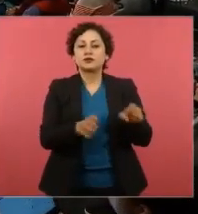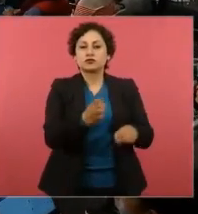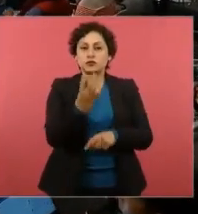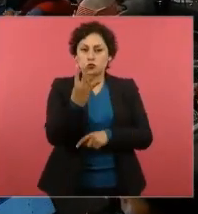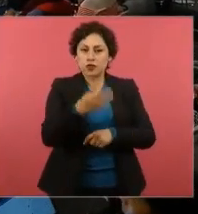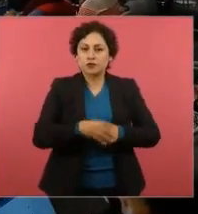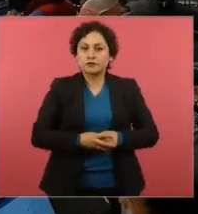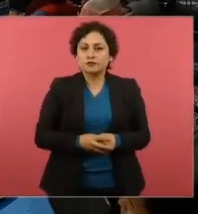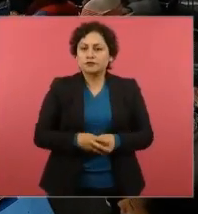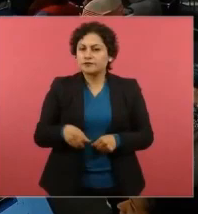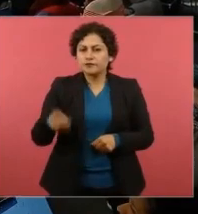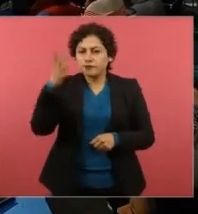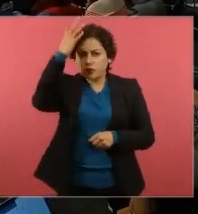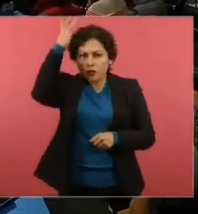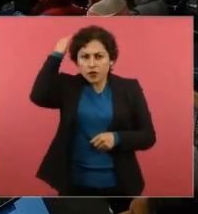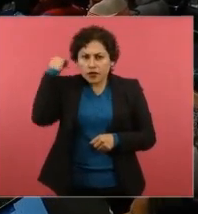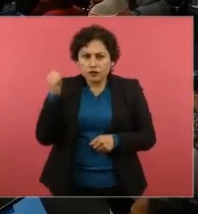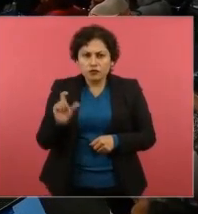Morelos? En